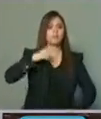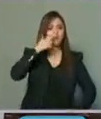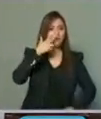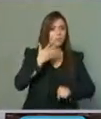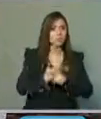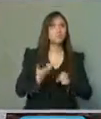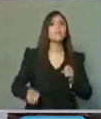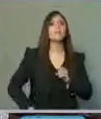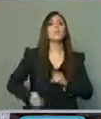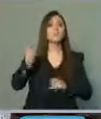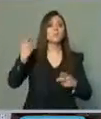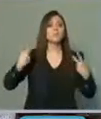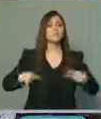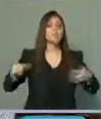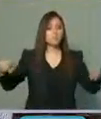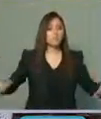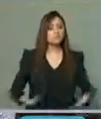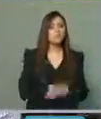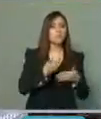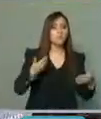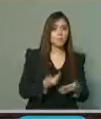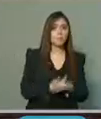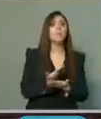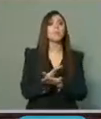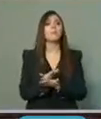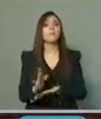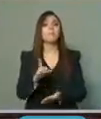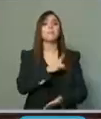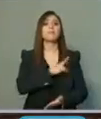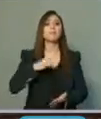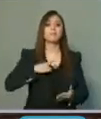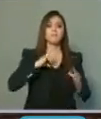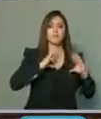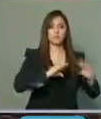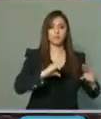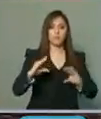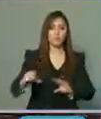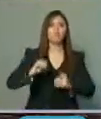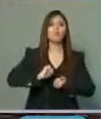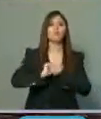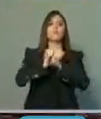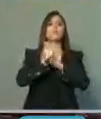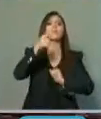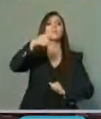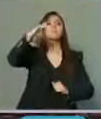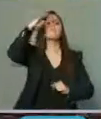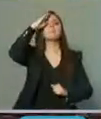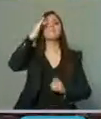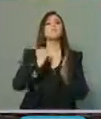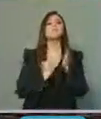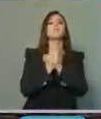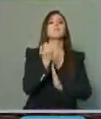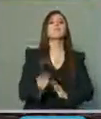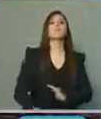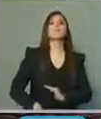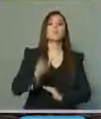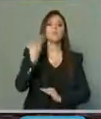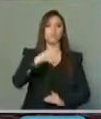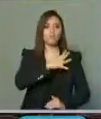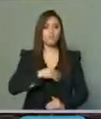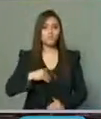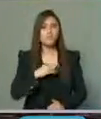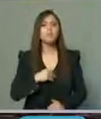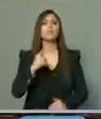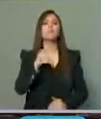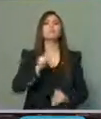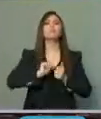debemos intentar educar o bien concientizar de pues cuántos hijos se deben de tener, más o menos cuáles son las